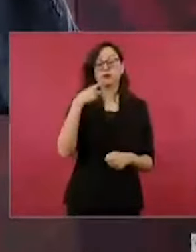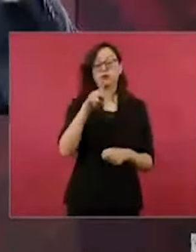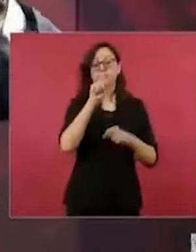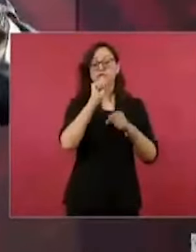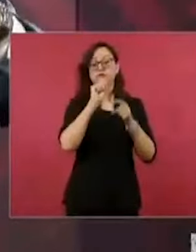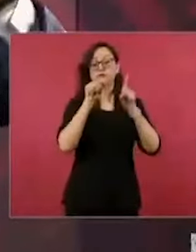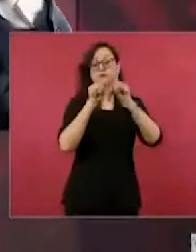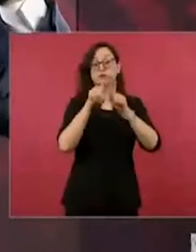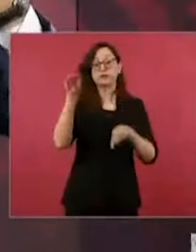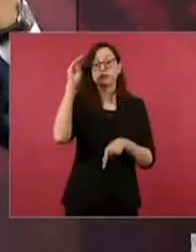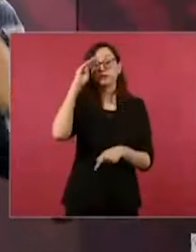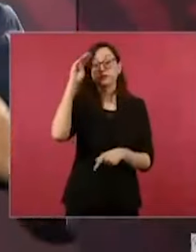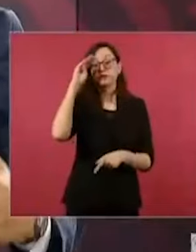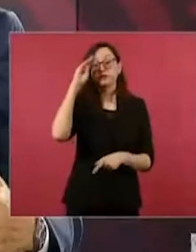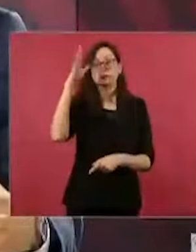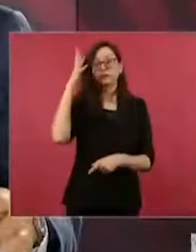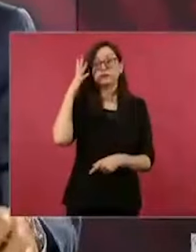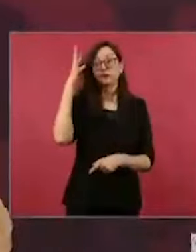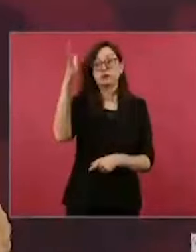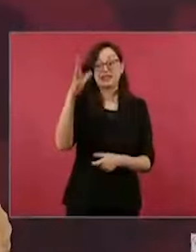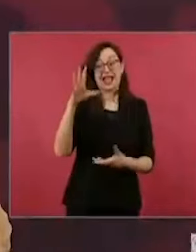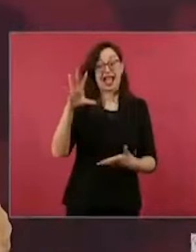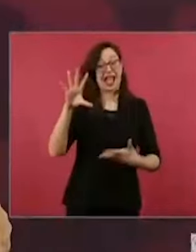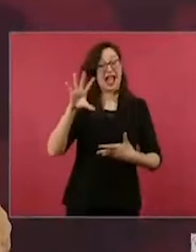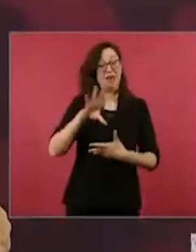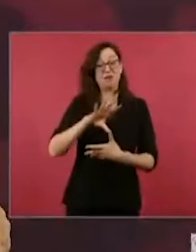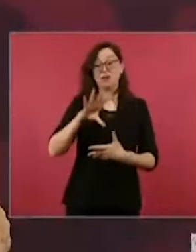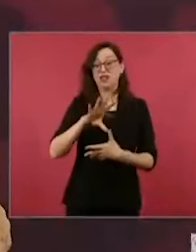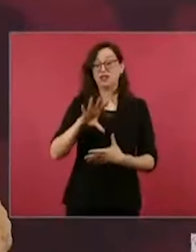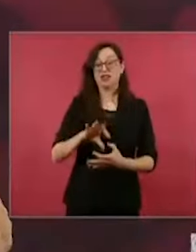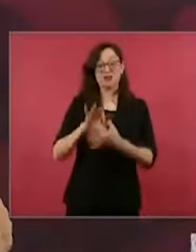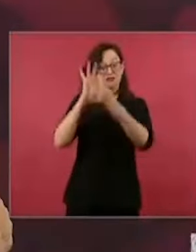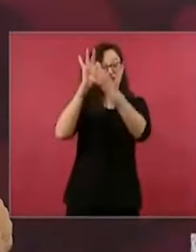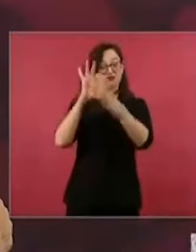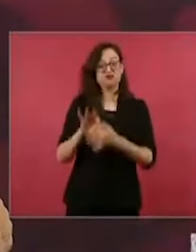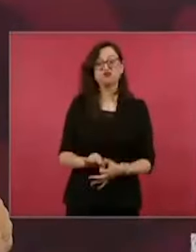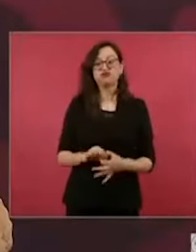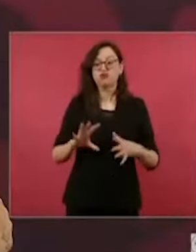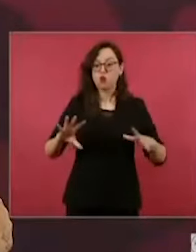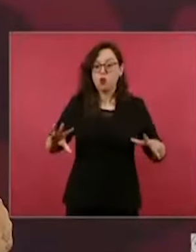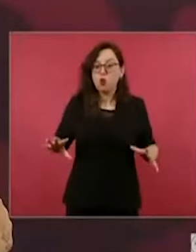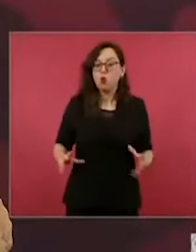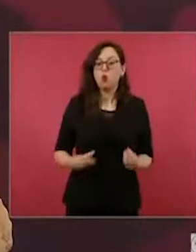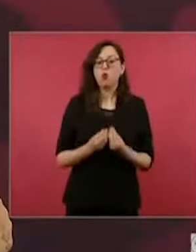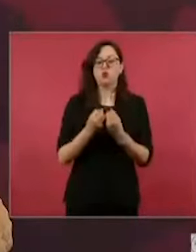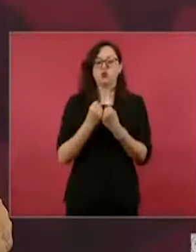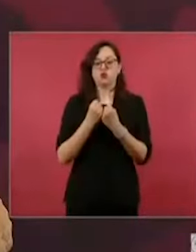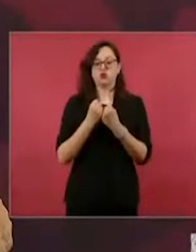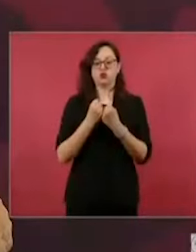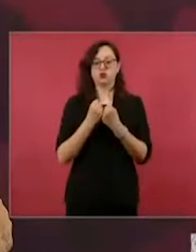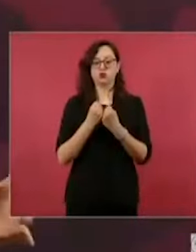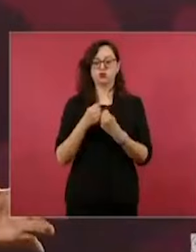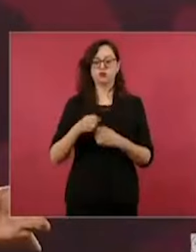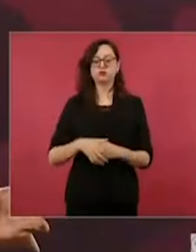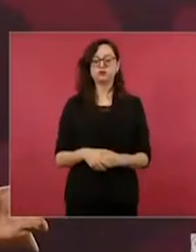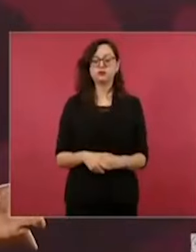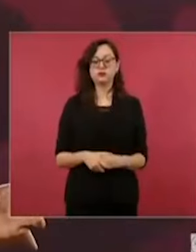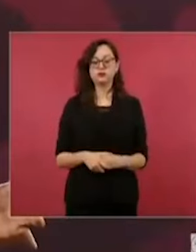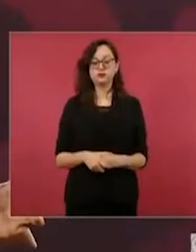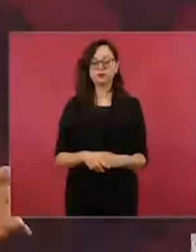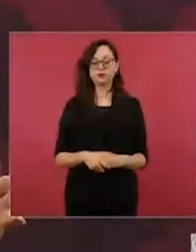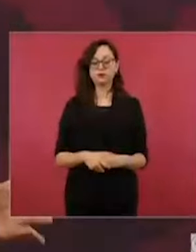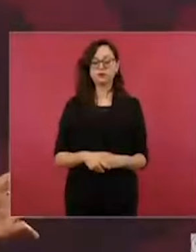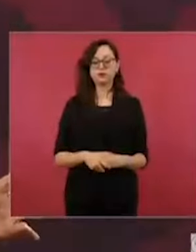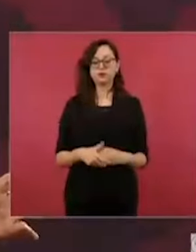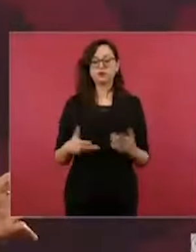pues eh se recion muchas pruebas una de las pruebas mostró este virus pero que un paciente con diabetes además de